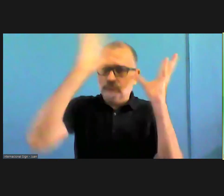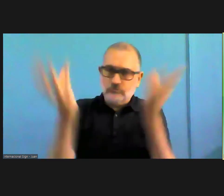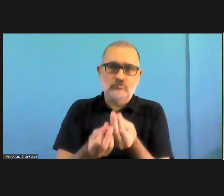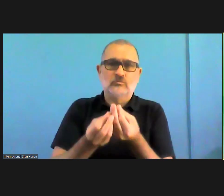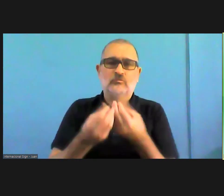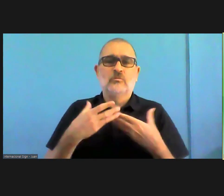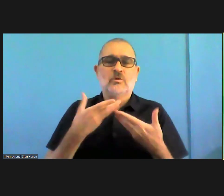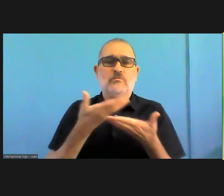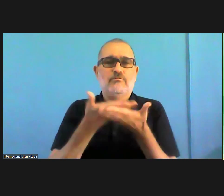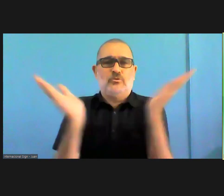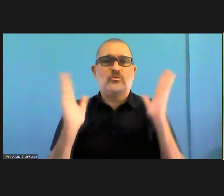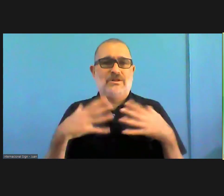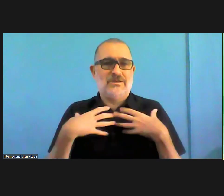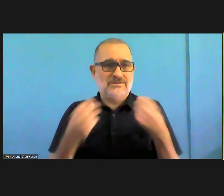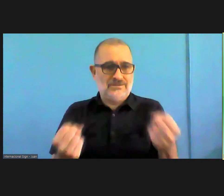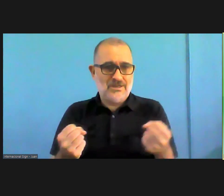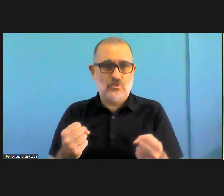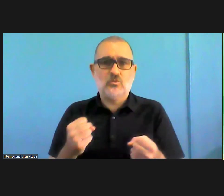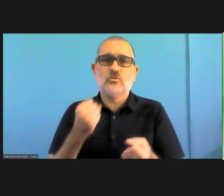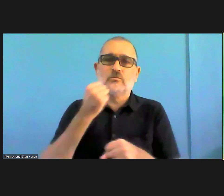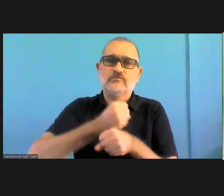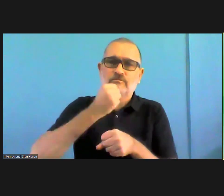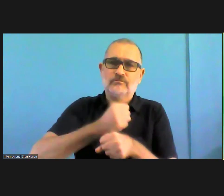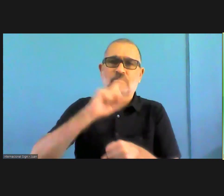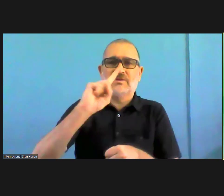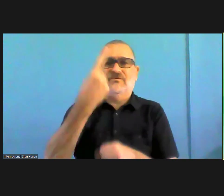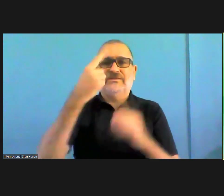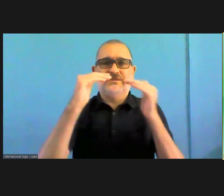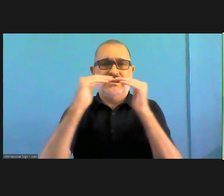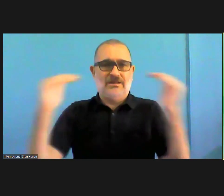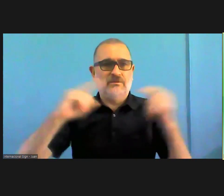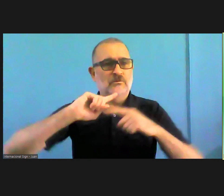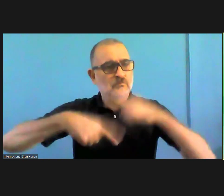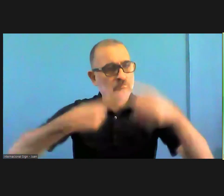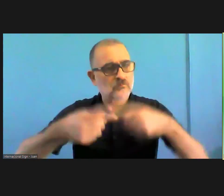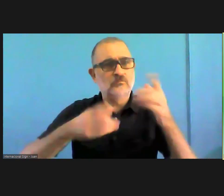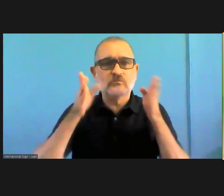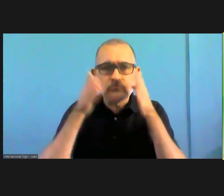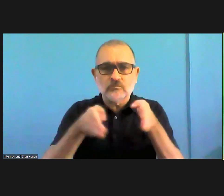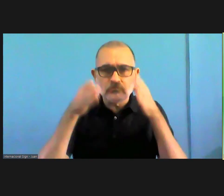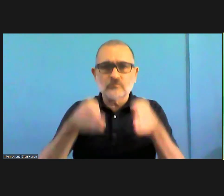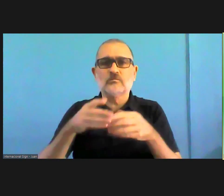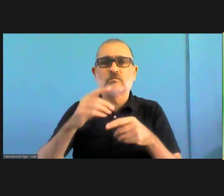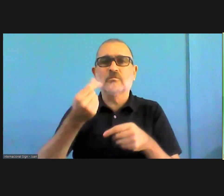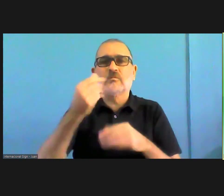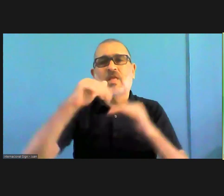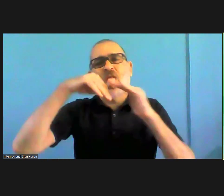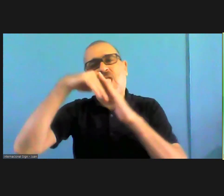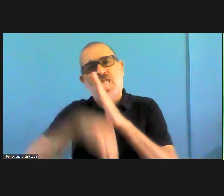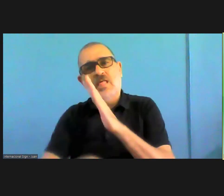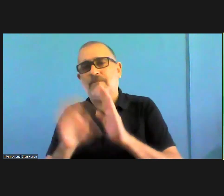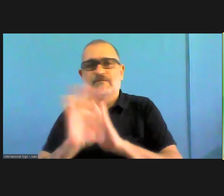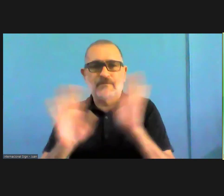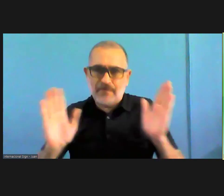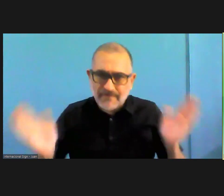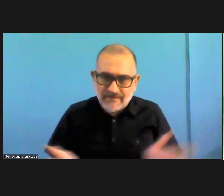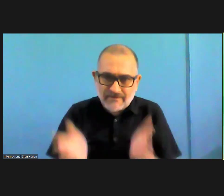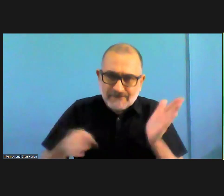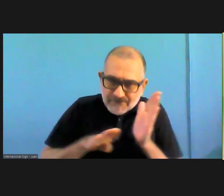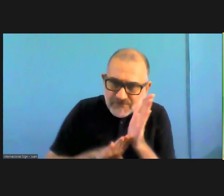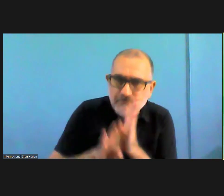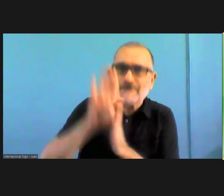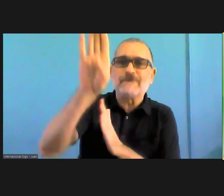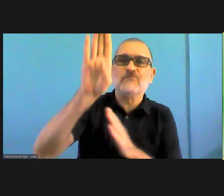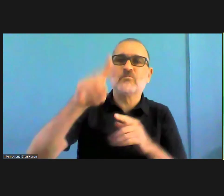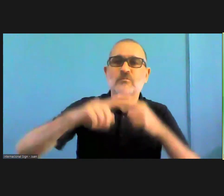de esta situación económica tan precaria el espacio fiscal necesario y la capacidad de planificación y manejo, financiamiento de los sistemas sanitarios